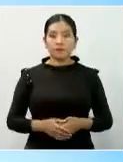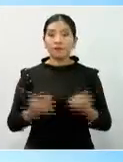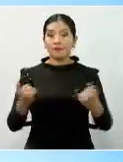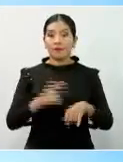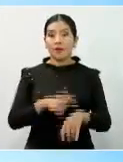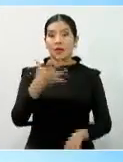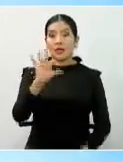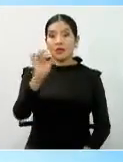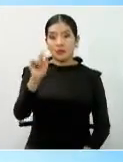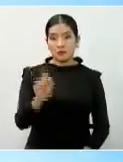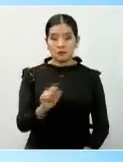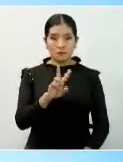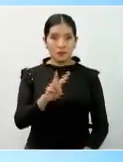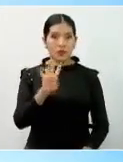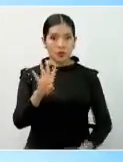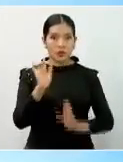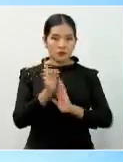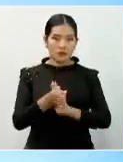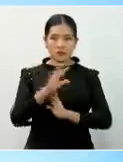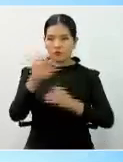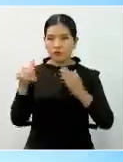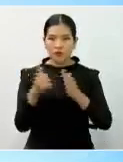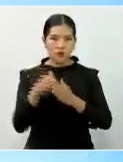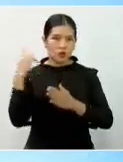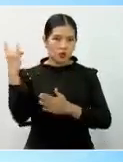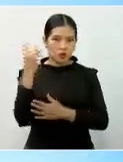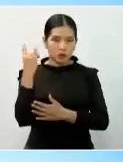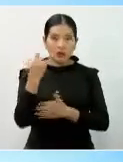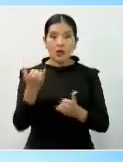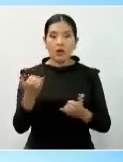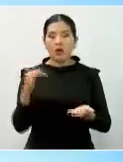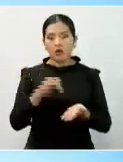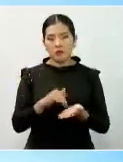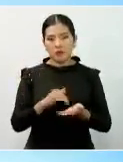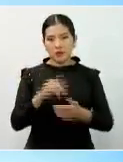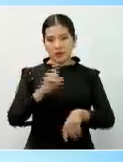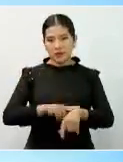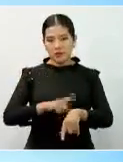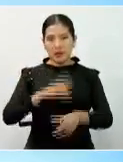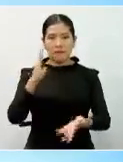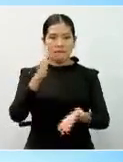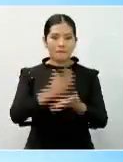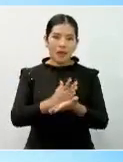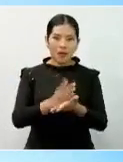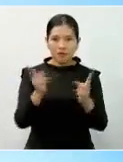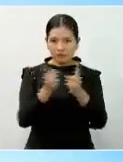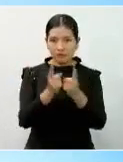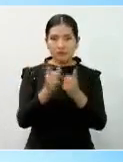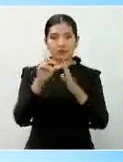19 horas con 24 minutos en todo el territorio nacional. Momento de realizar una pequeña pausa. Al retornar más